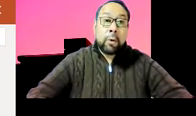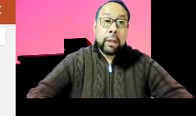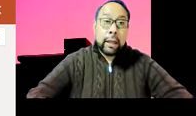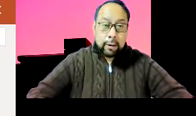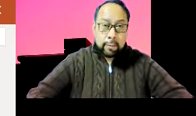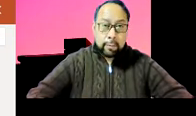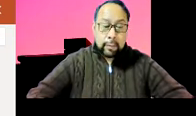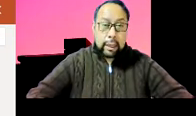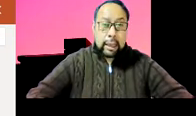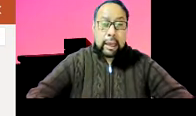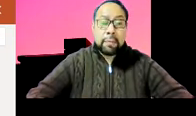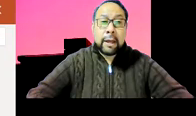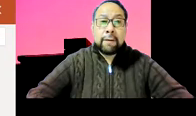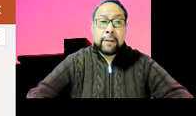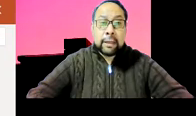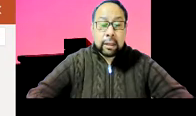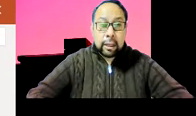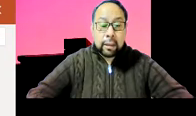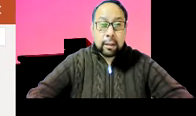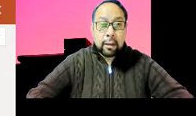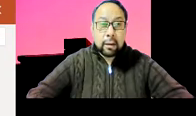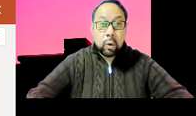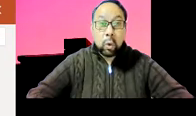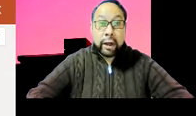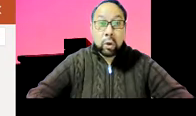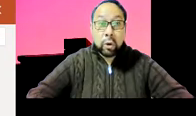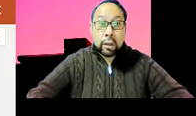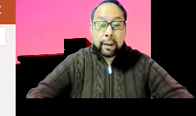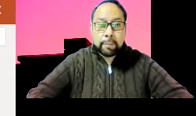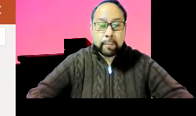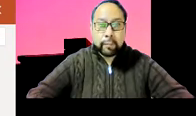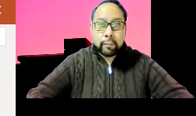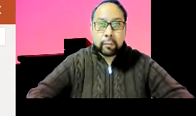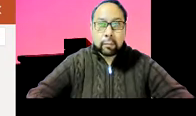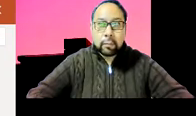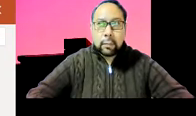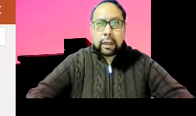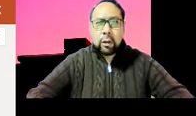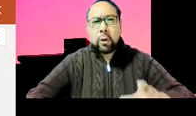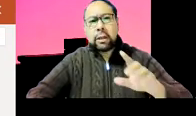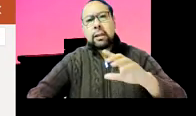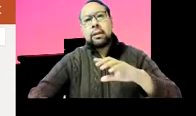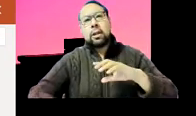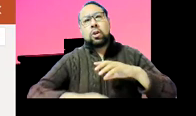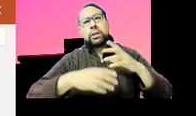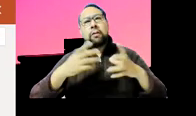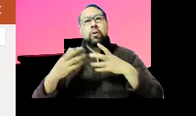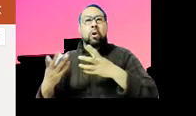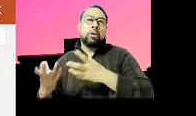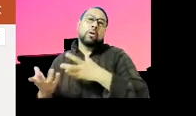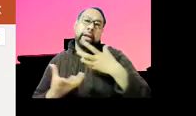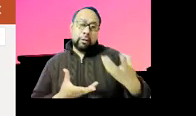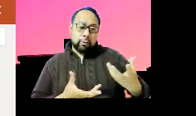que el poder es más eficiente cuando no se ve. ¿Qué es lo que nos está diciendo